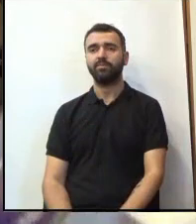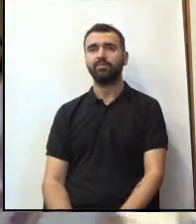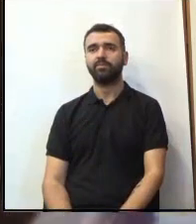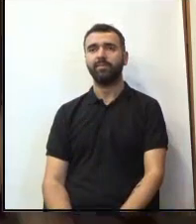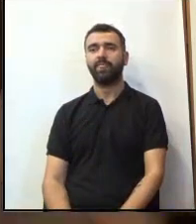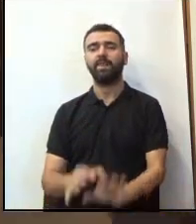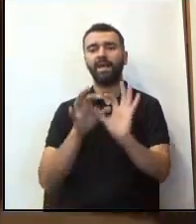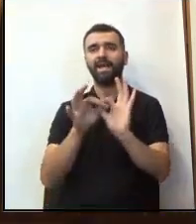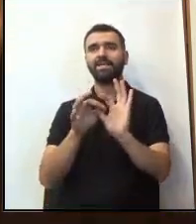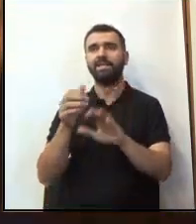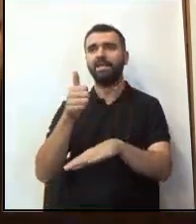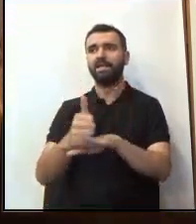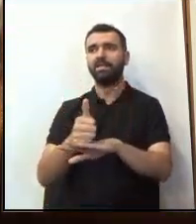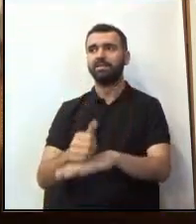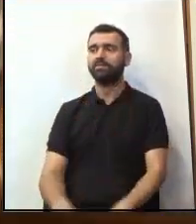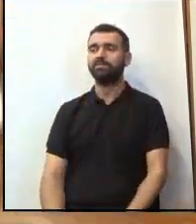Gracias, alcaldesa.